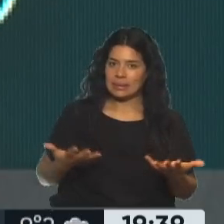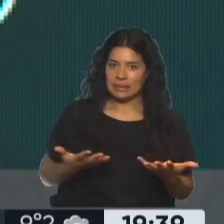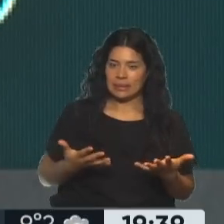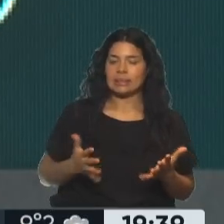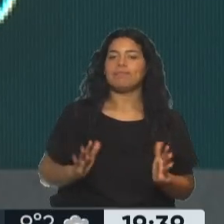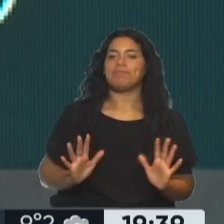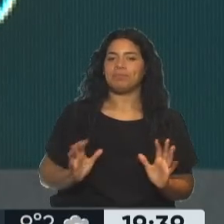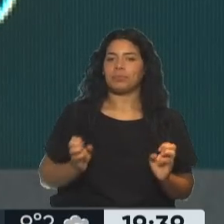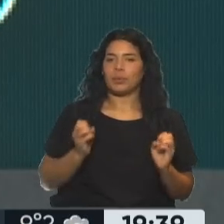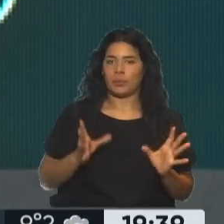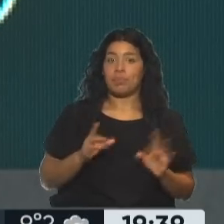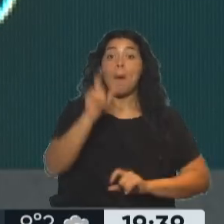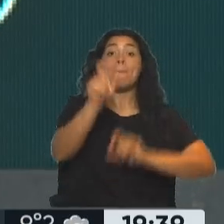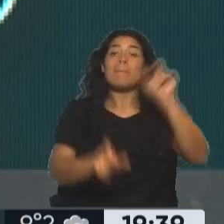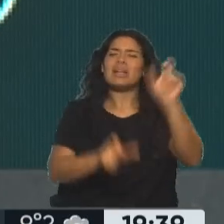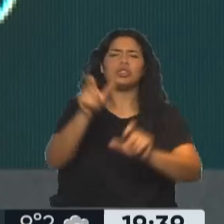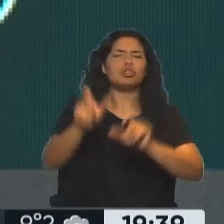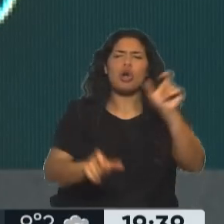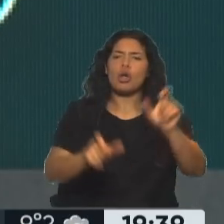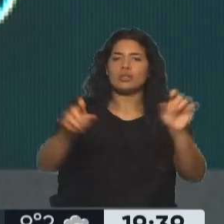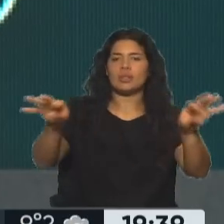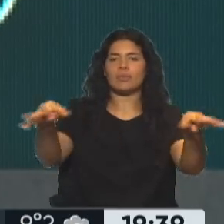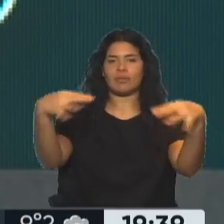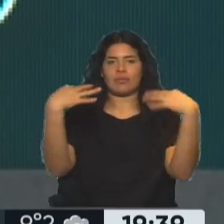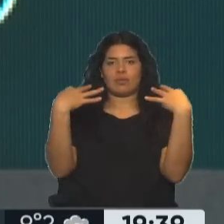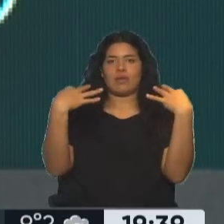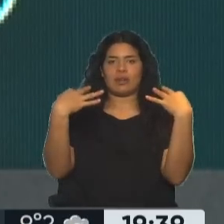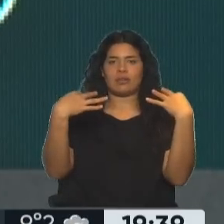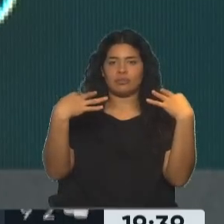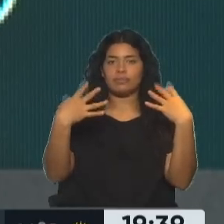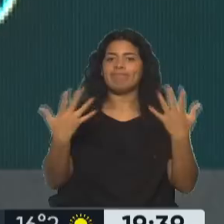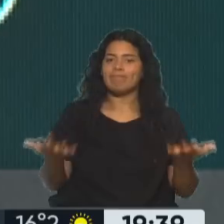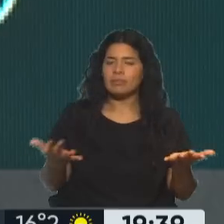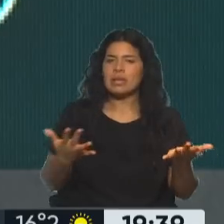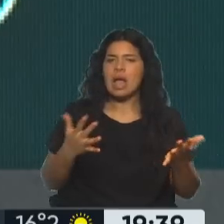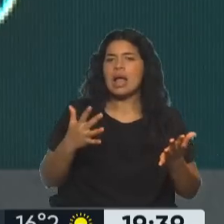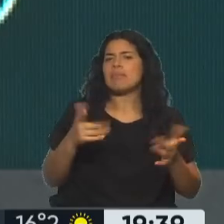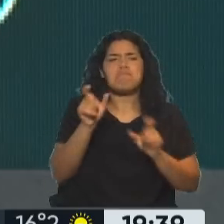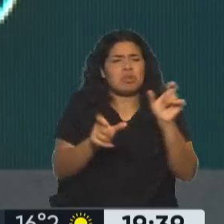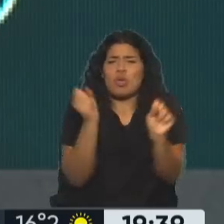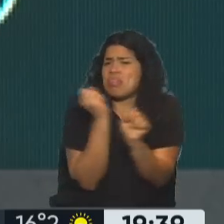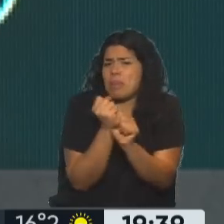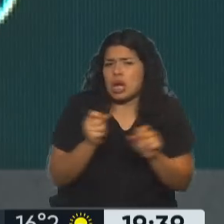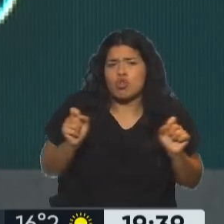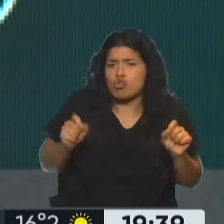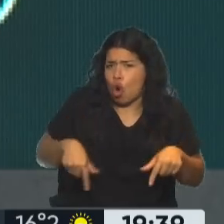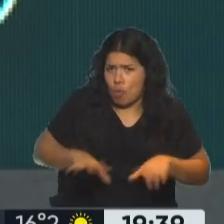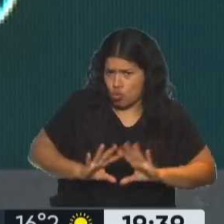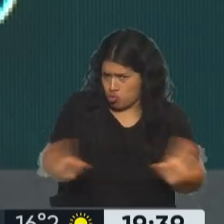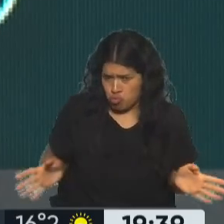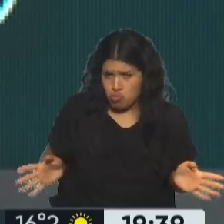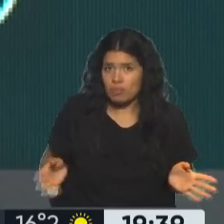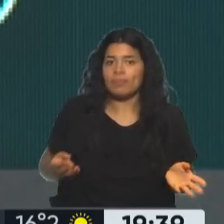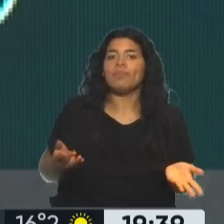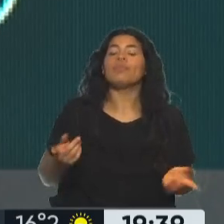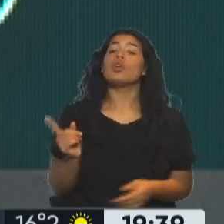Quienes nos están viendo son trabajadores formales, informales. Con todo esto, cuando vamos a recibirla, aquellos que tenemos la